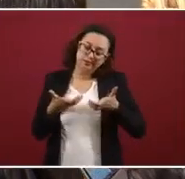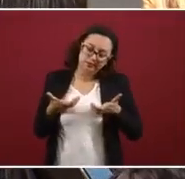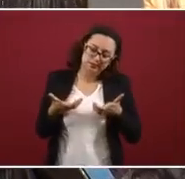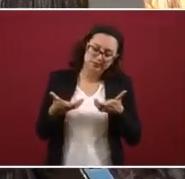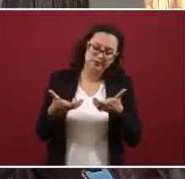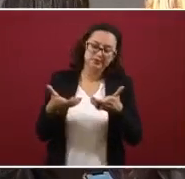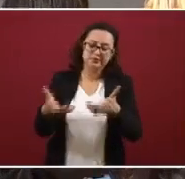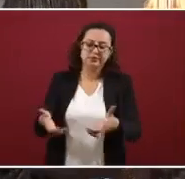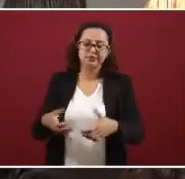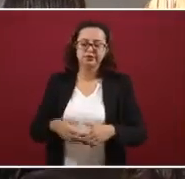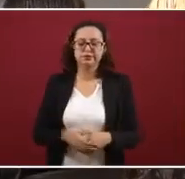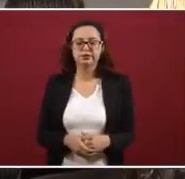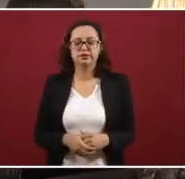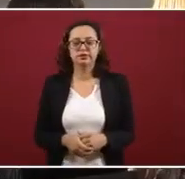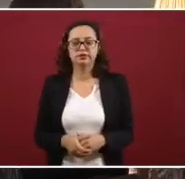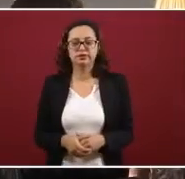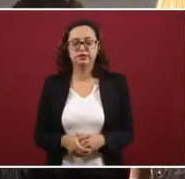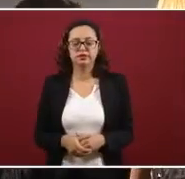iba con